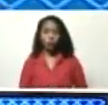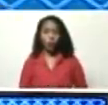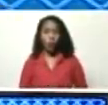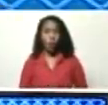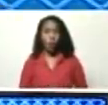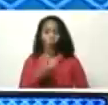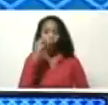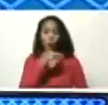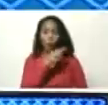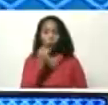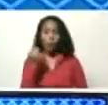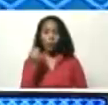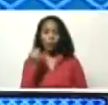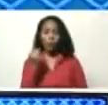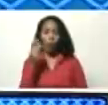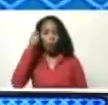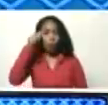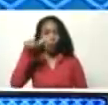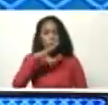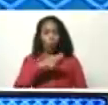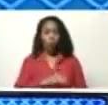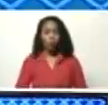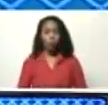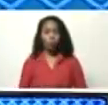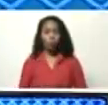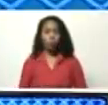comprometido con el pueblo,